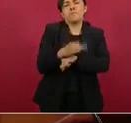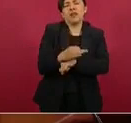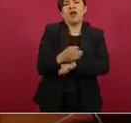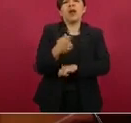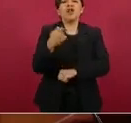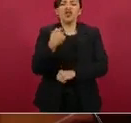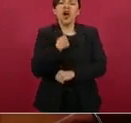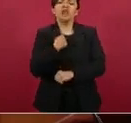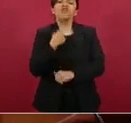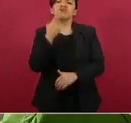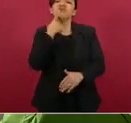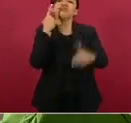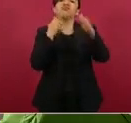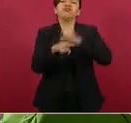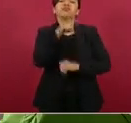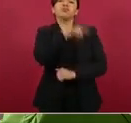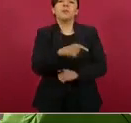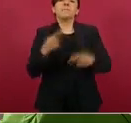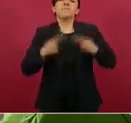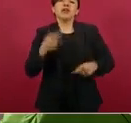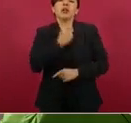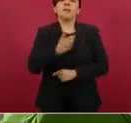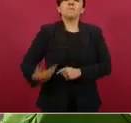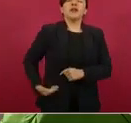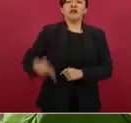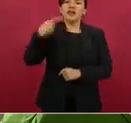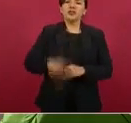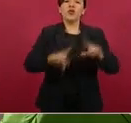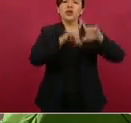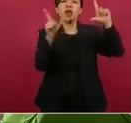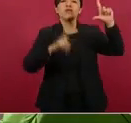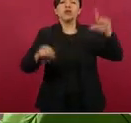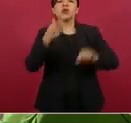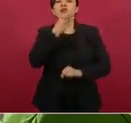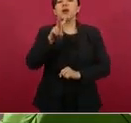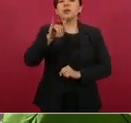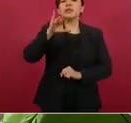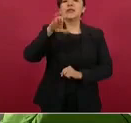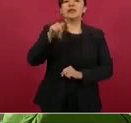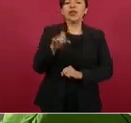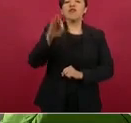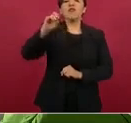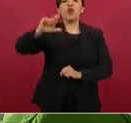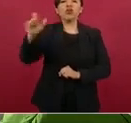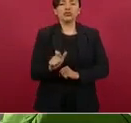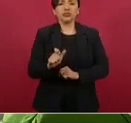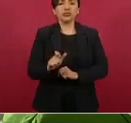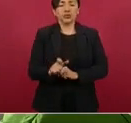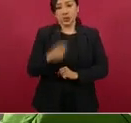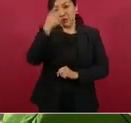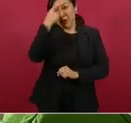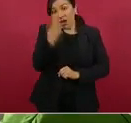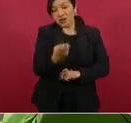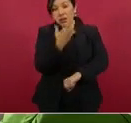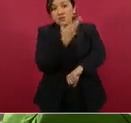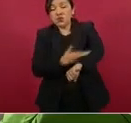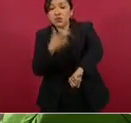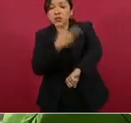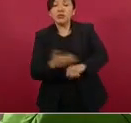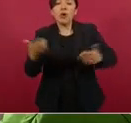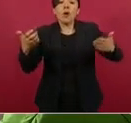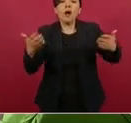acuso al ciudadano presidente de la República, Vicente Fox Quesada, de estos